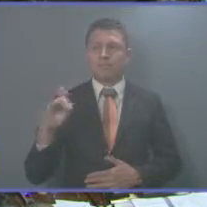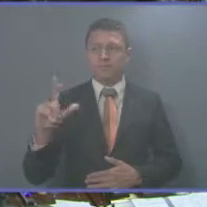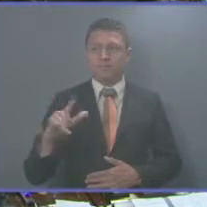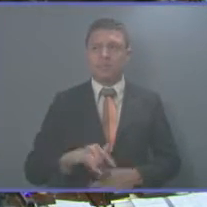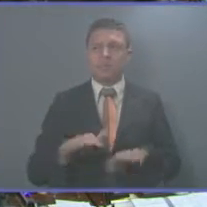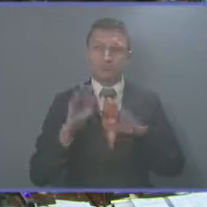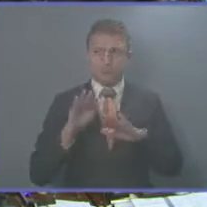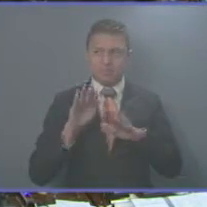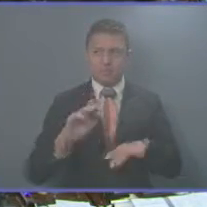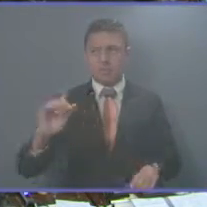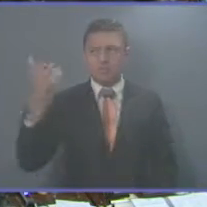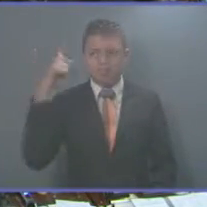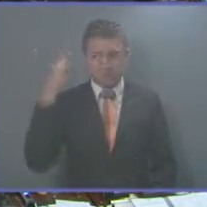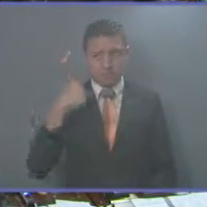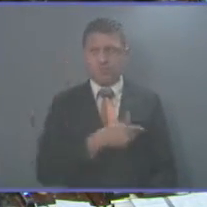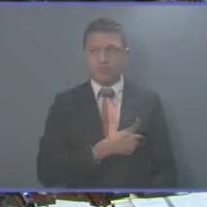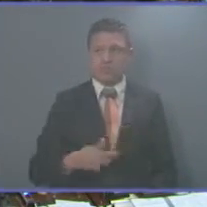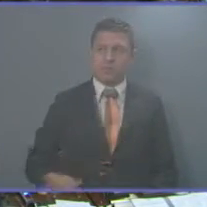Gracias, presidente.